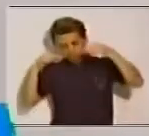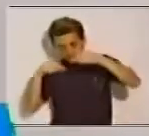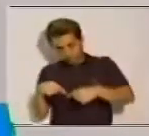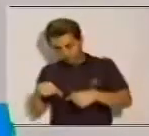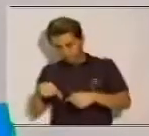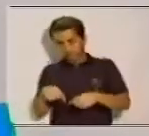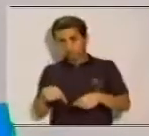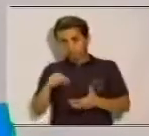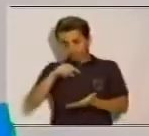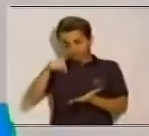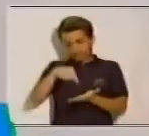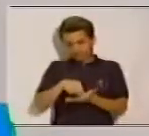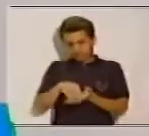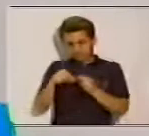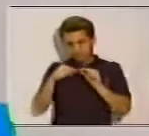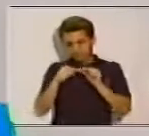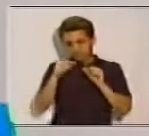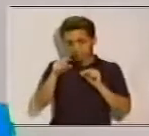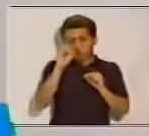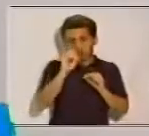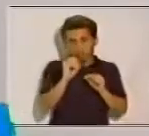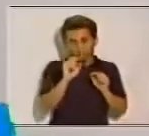en el centro y en el cero.